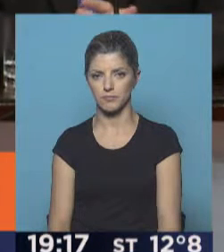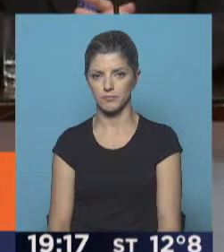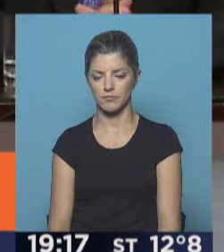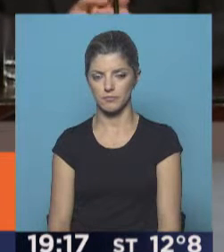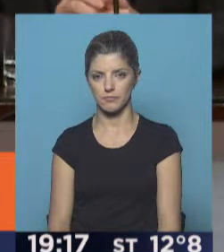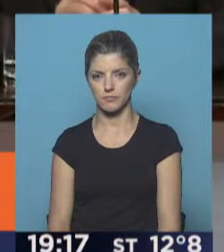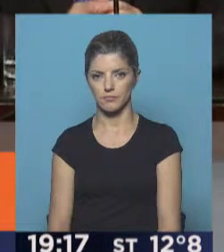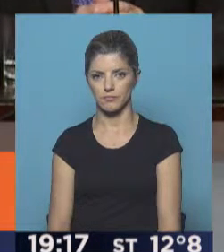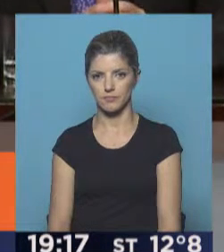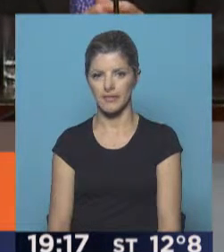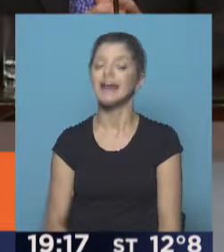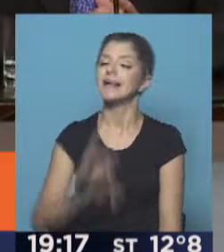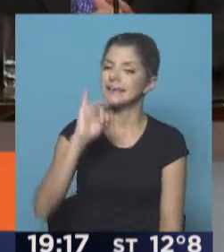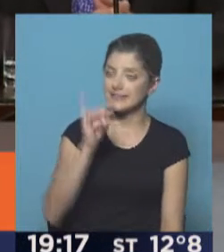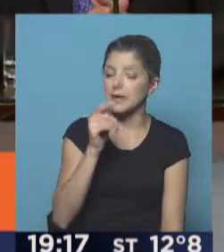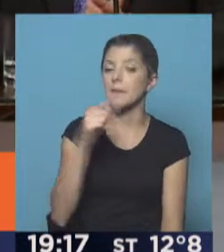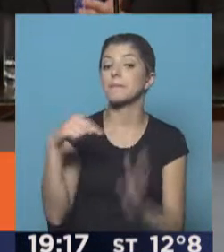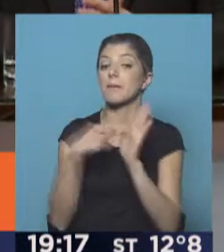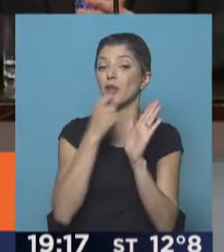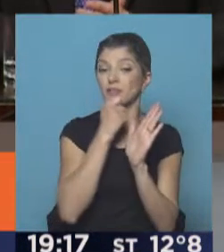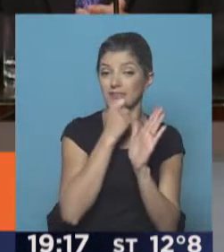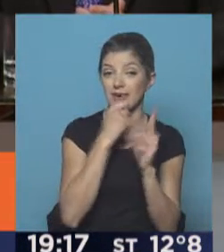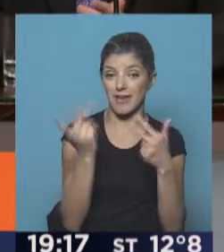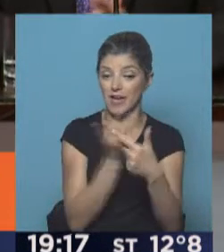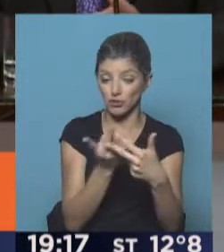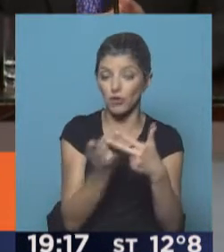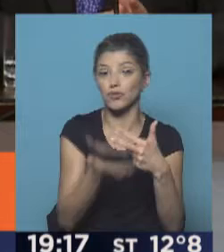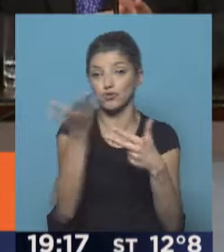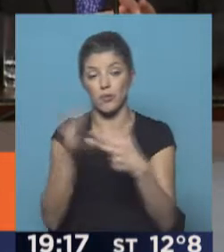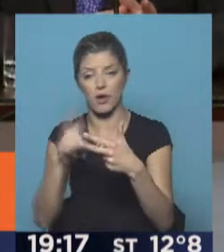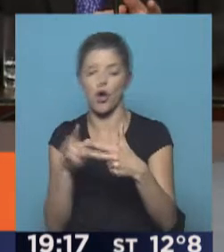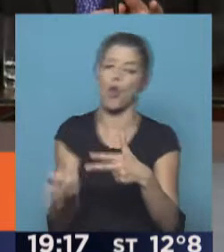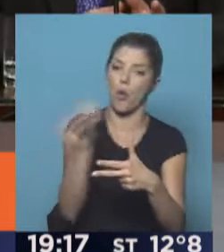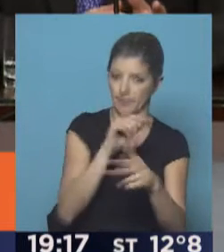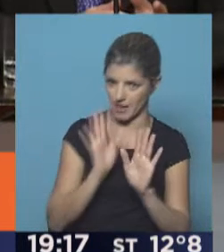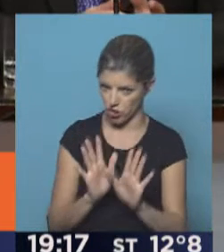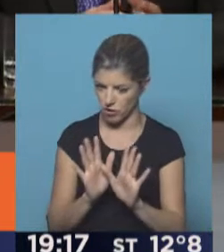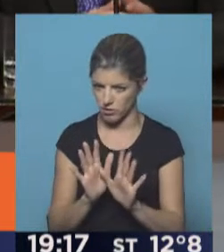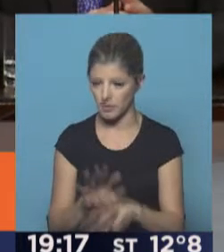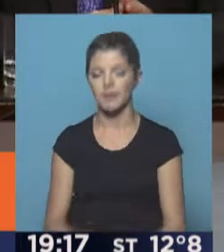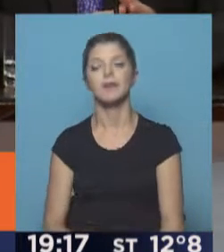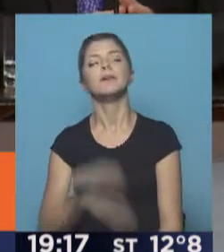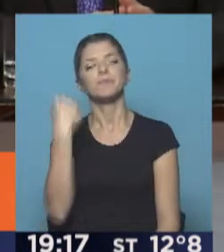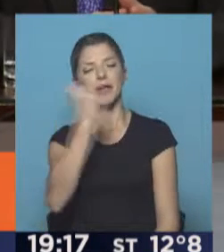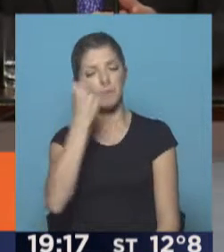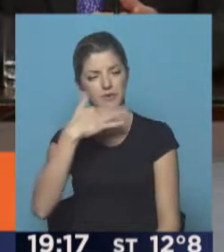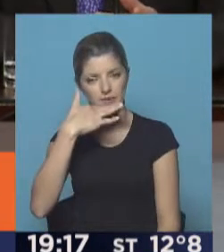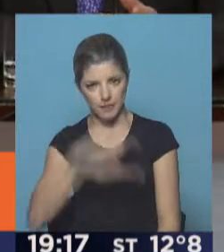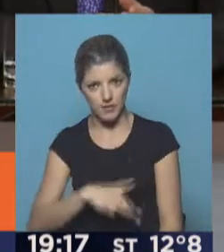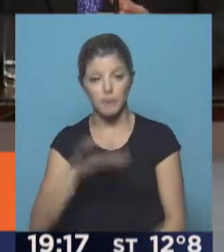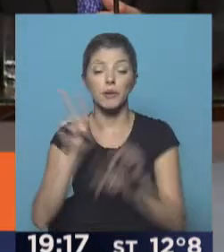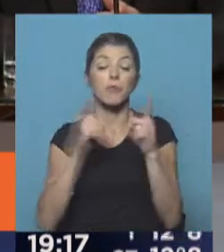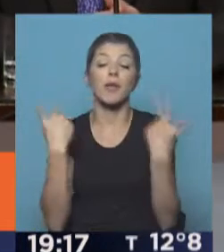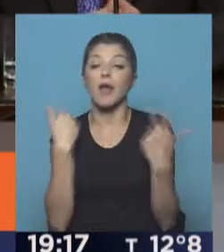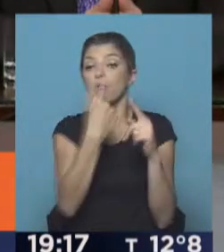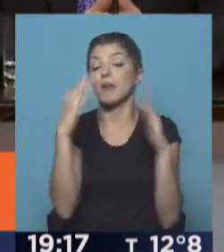En el caso sí, pero si se aumentan esas dos partes, claro, no el resto. Esto es muy importante entender, porque por ahí en casa también no lo